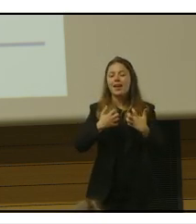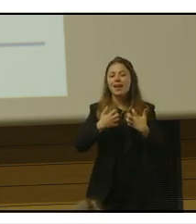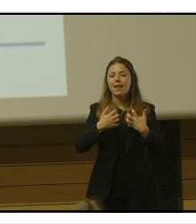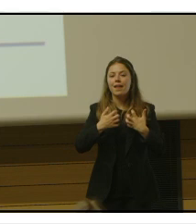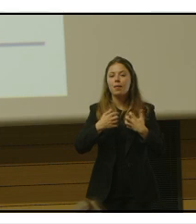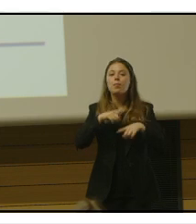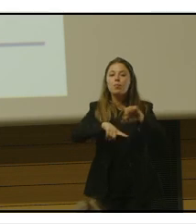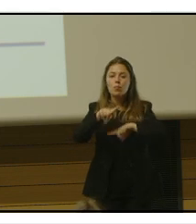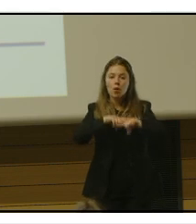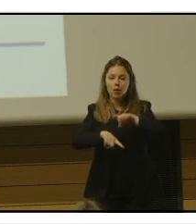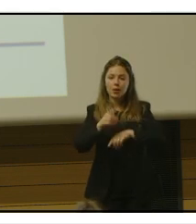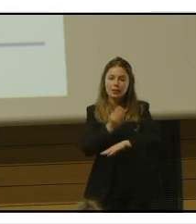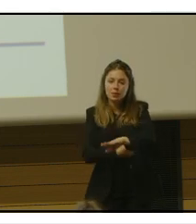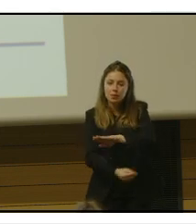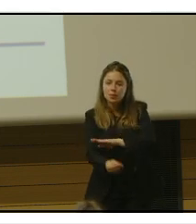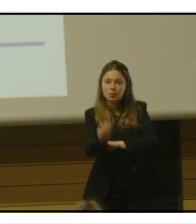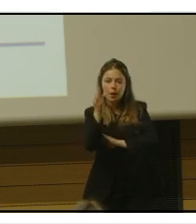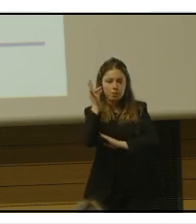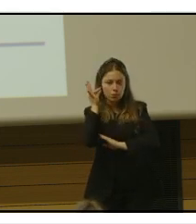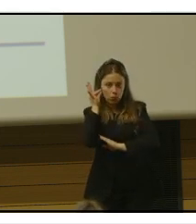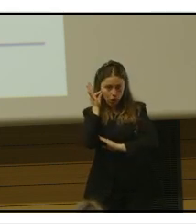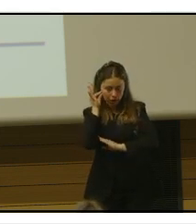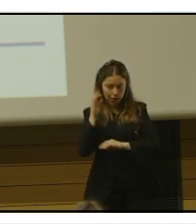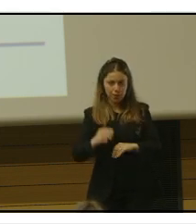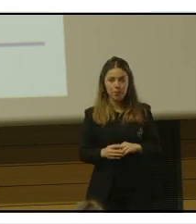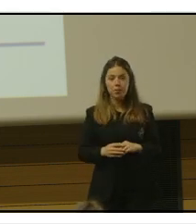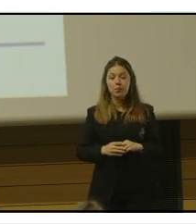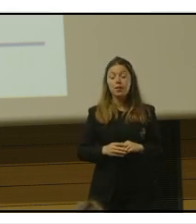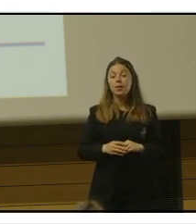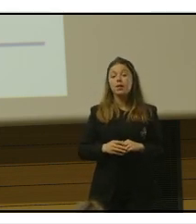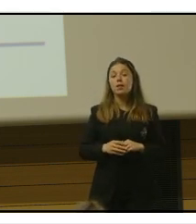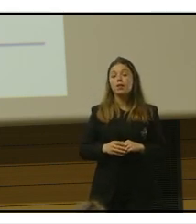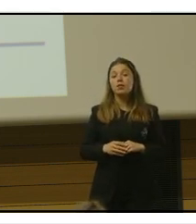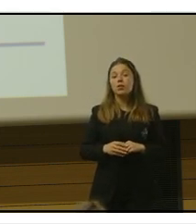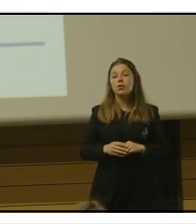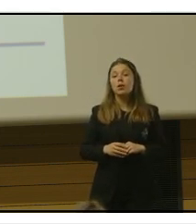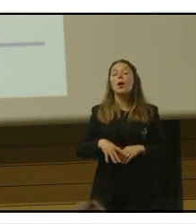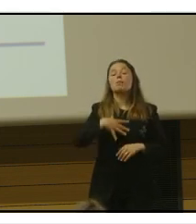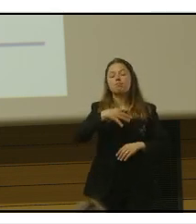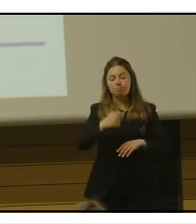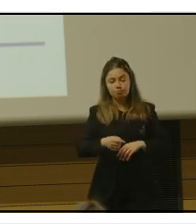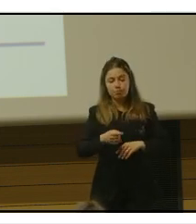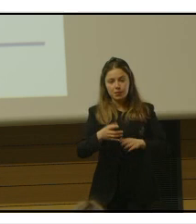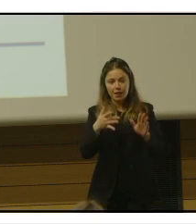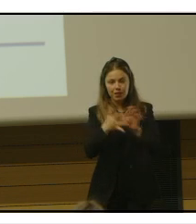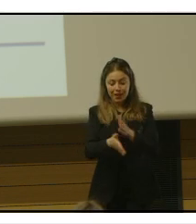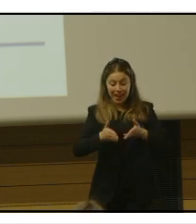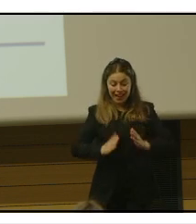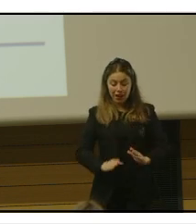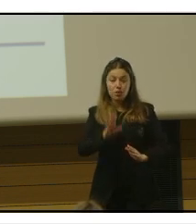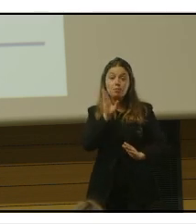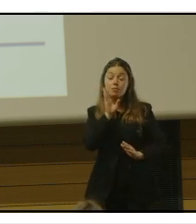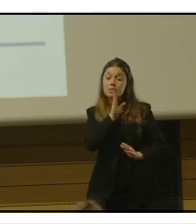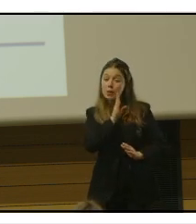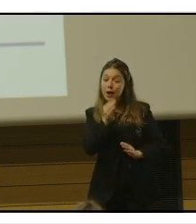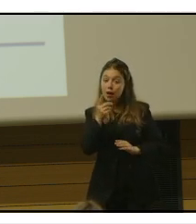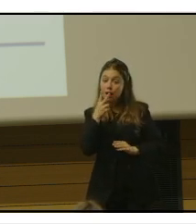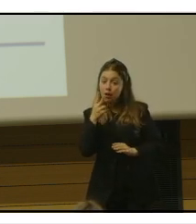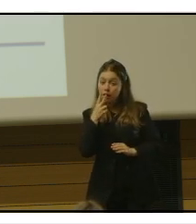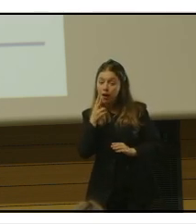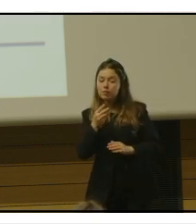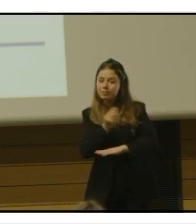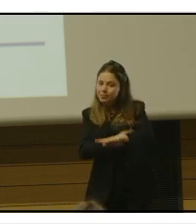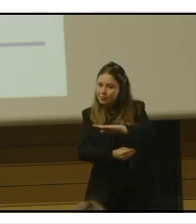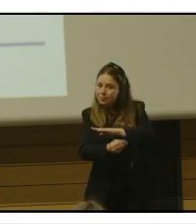reproductor de la mujer y puede producir que produce que los hijos de madres fumadoras nazcan